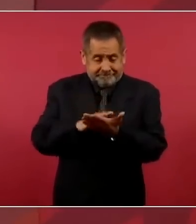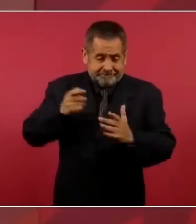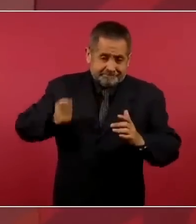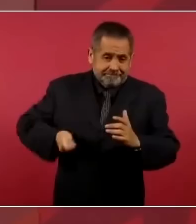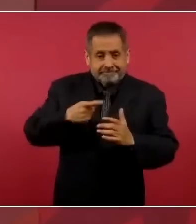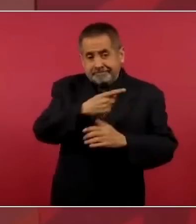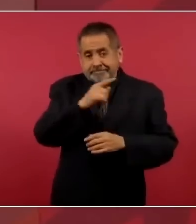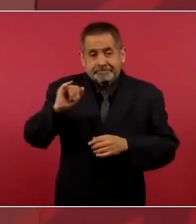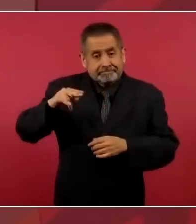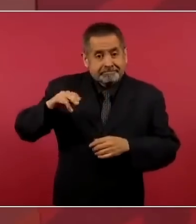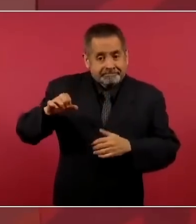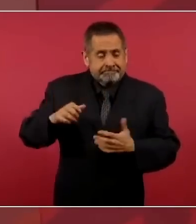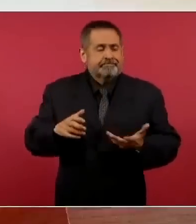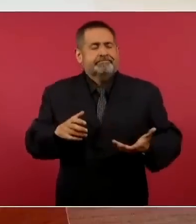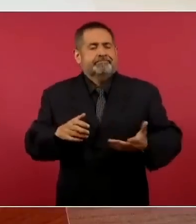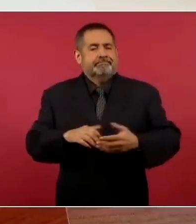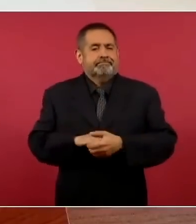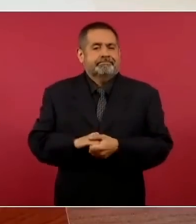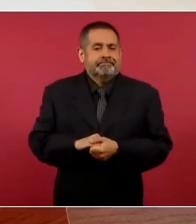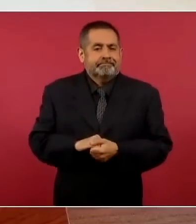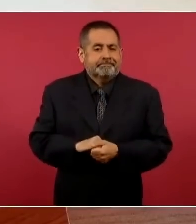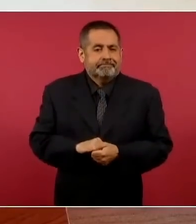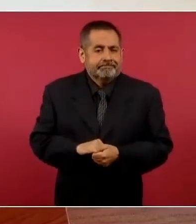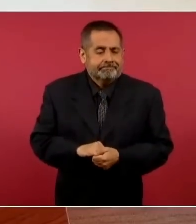Entonces, lo